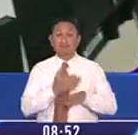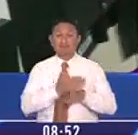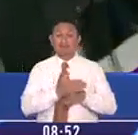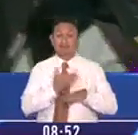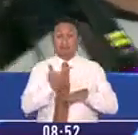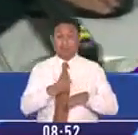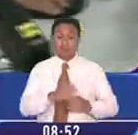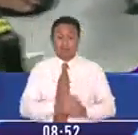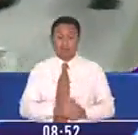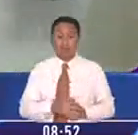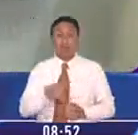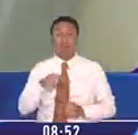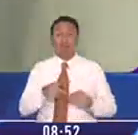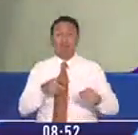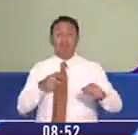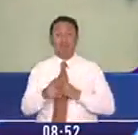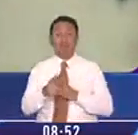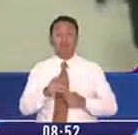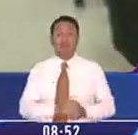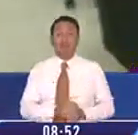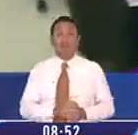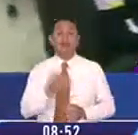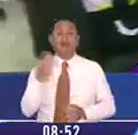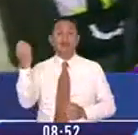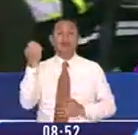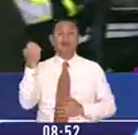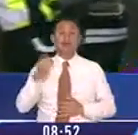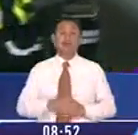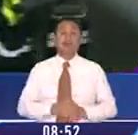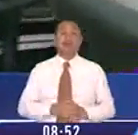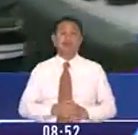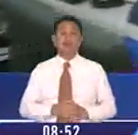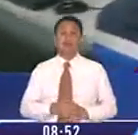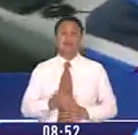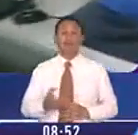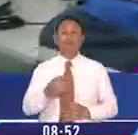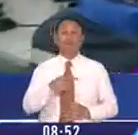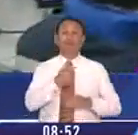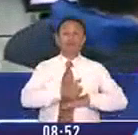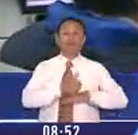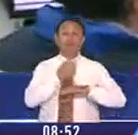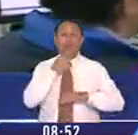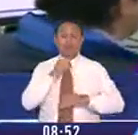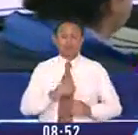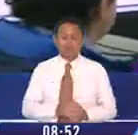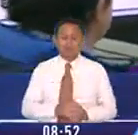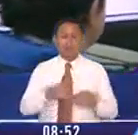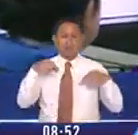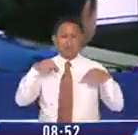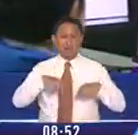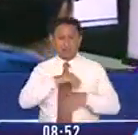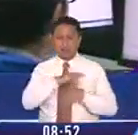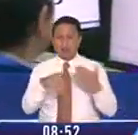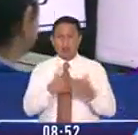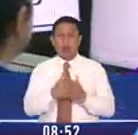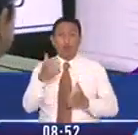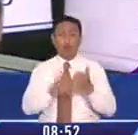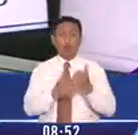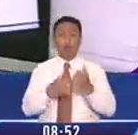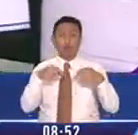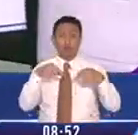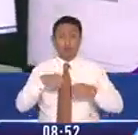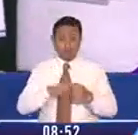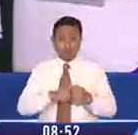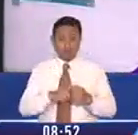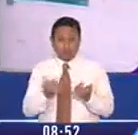más, pues va a ser inaugurada esta sala de emergencias, sobre todo, como nos decía ya la autoridad, para poder gestionar todos los eventos que se registren